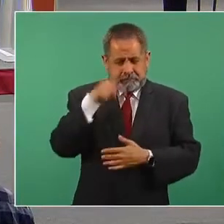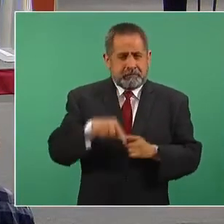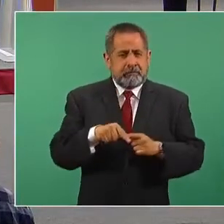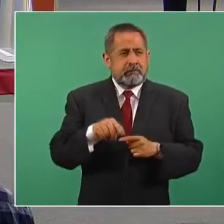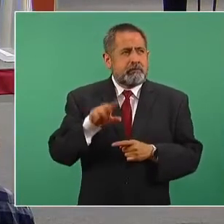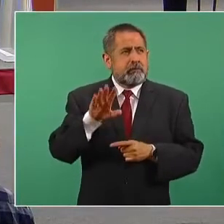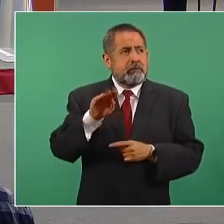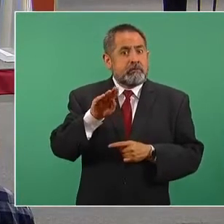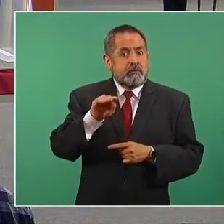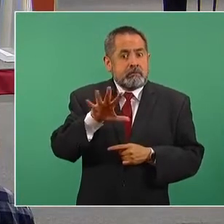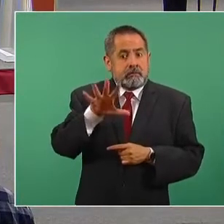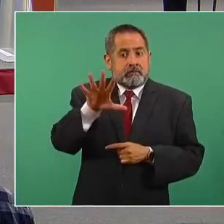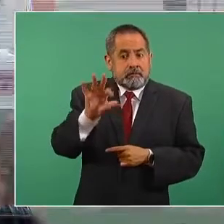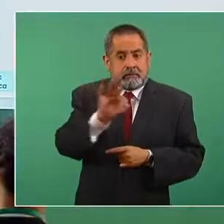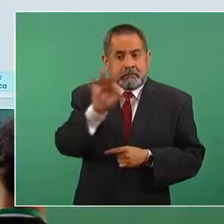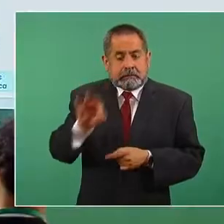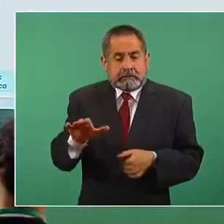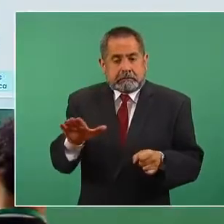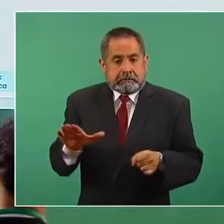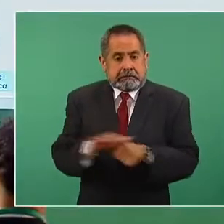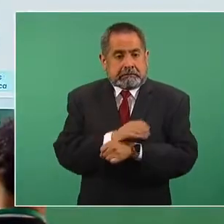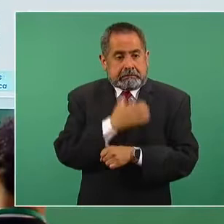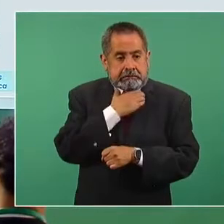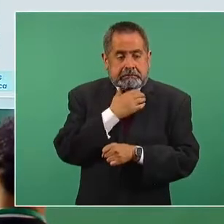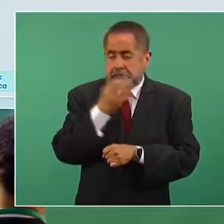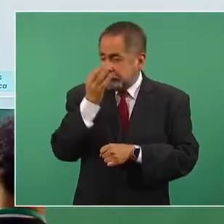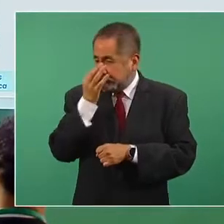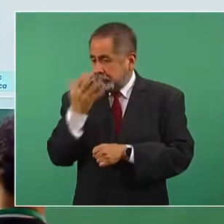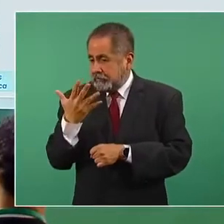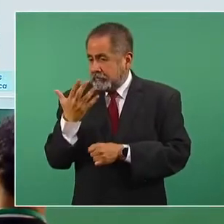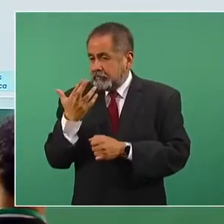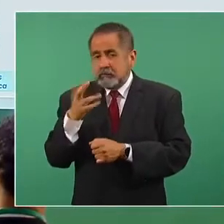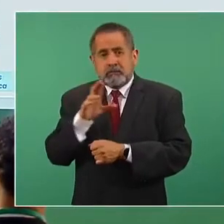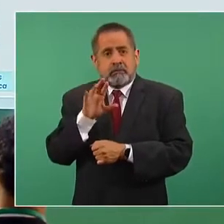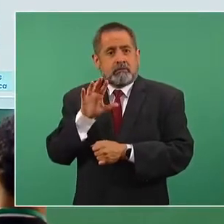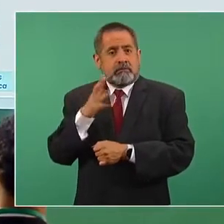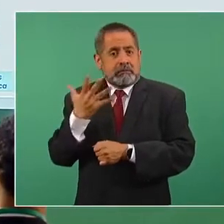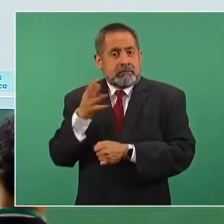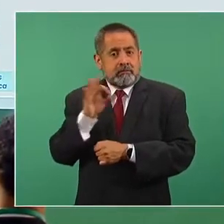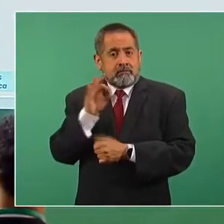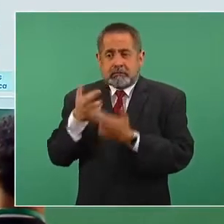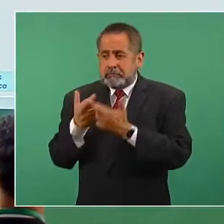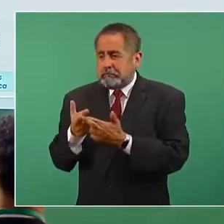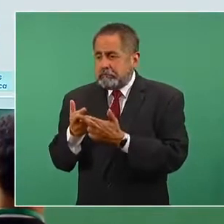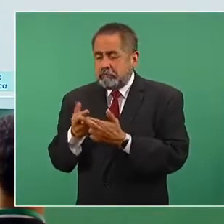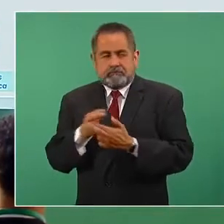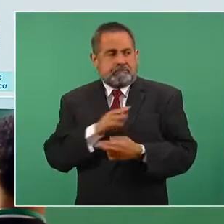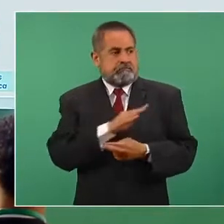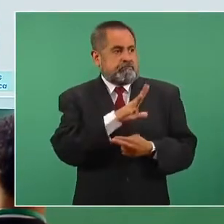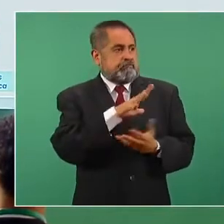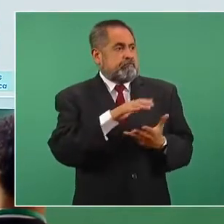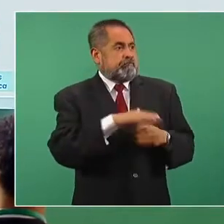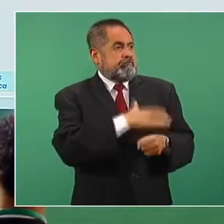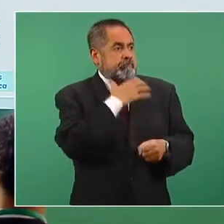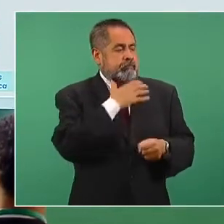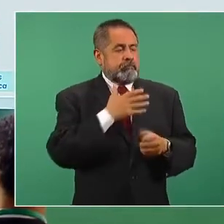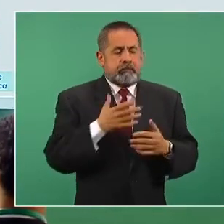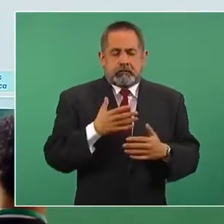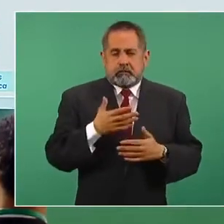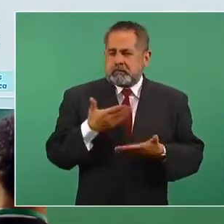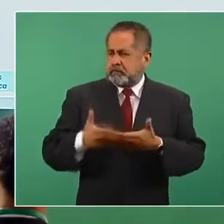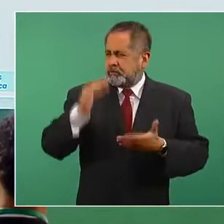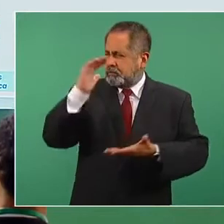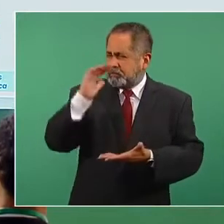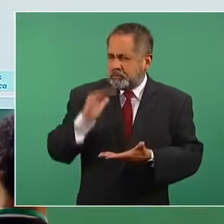con 95% de ocupación, 95. Y ahora en la Ciudad de México estamos creo